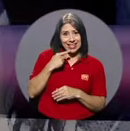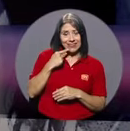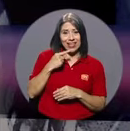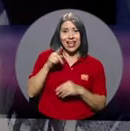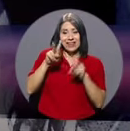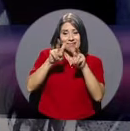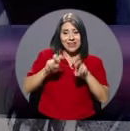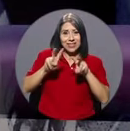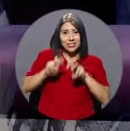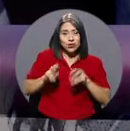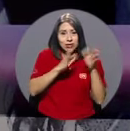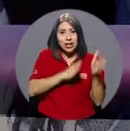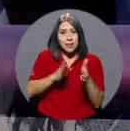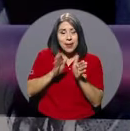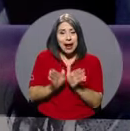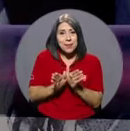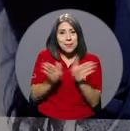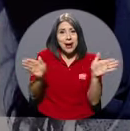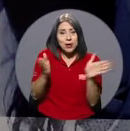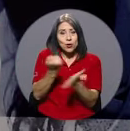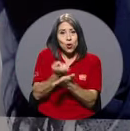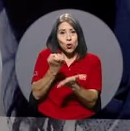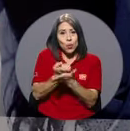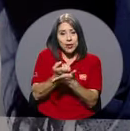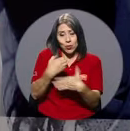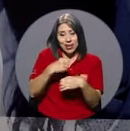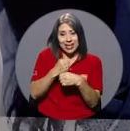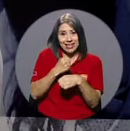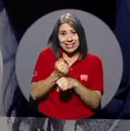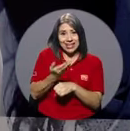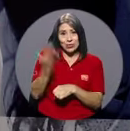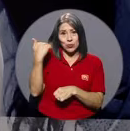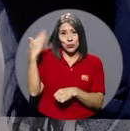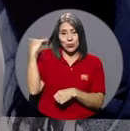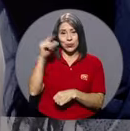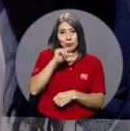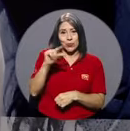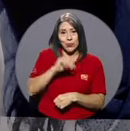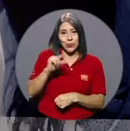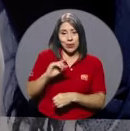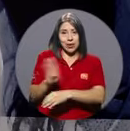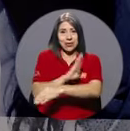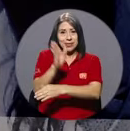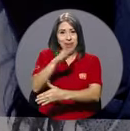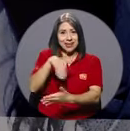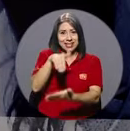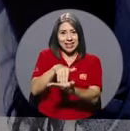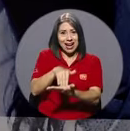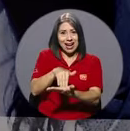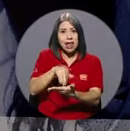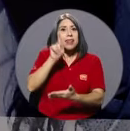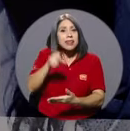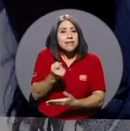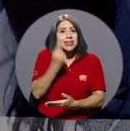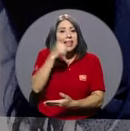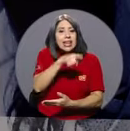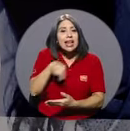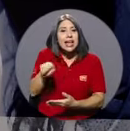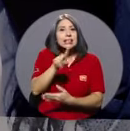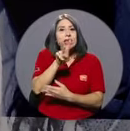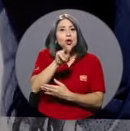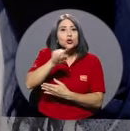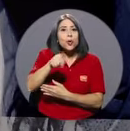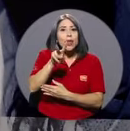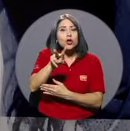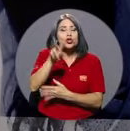plan macroeconómico realizado unas semanas atrás por el Banco Central, hay que entender que esa es la sumatoria de todo el país. Sí. O sea,